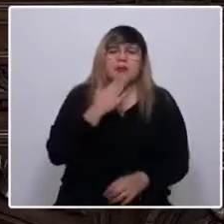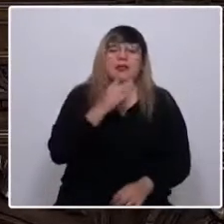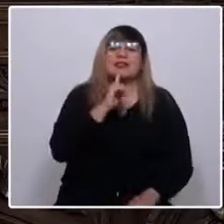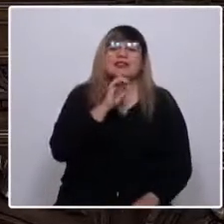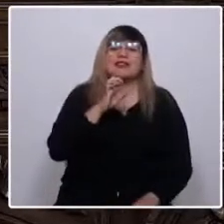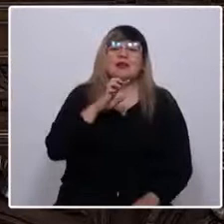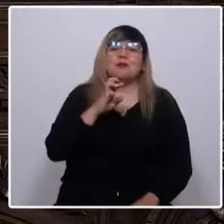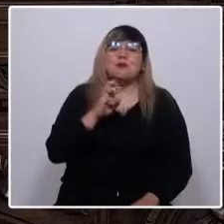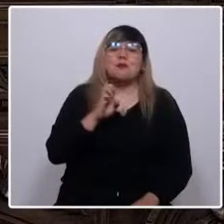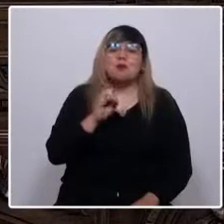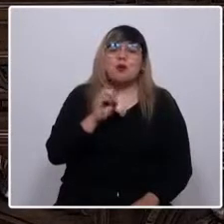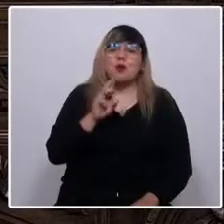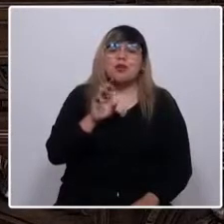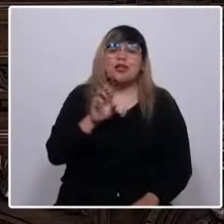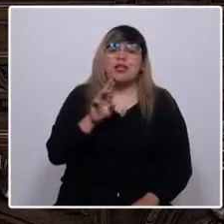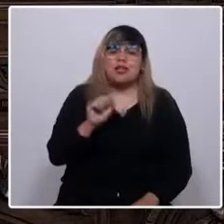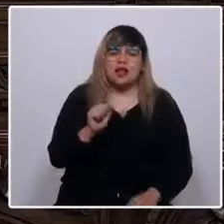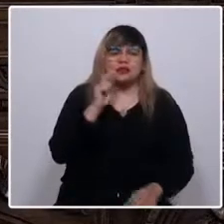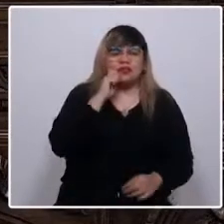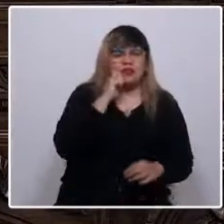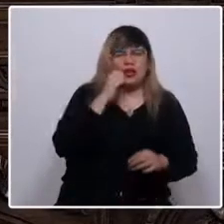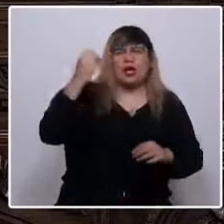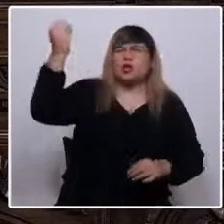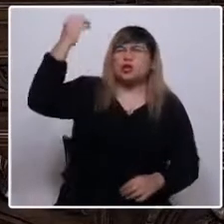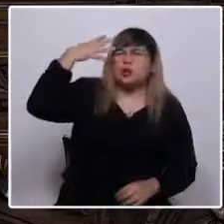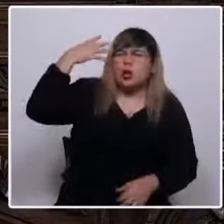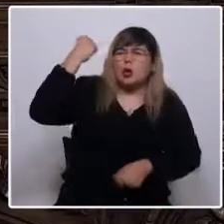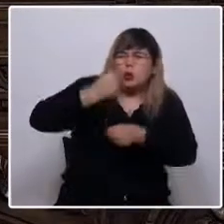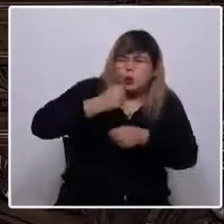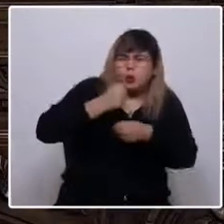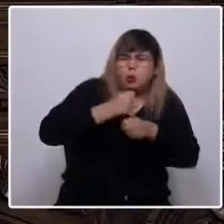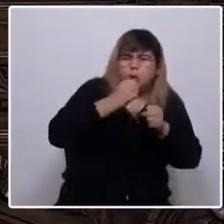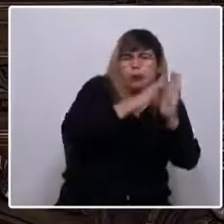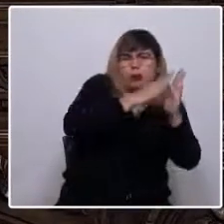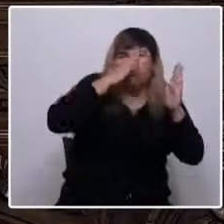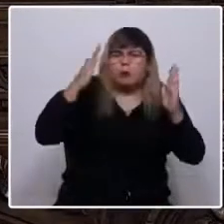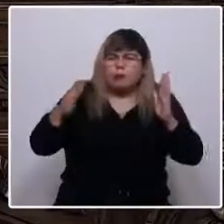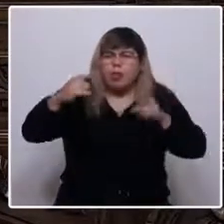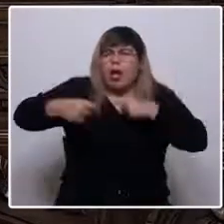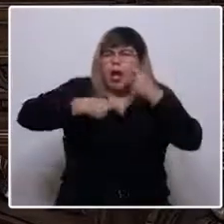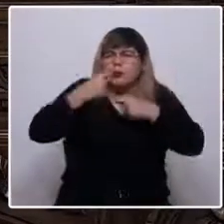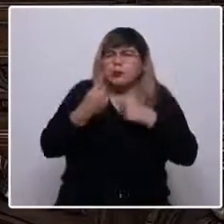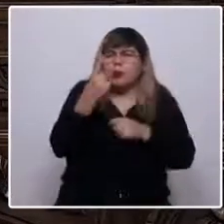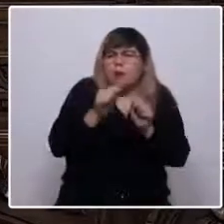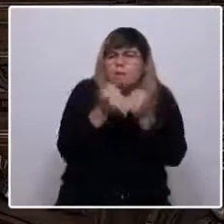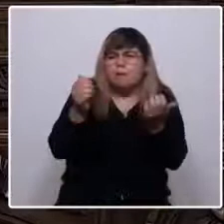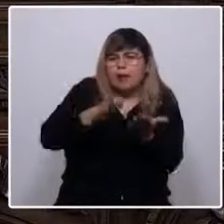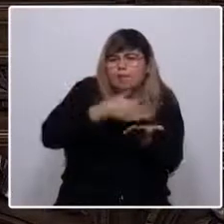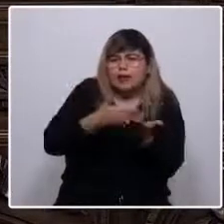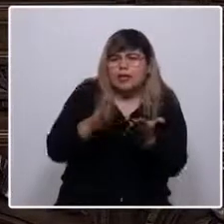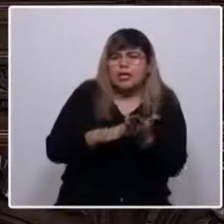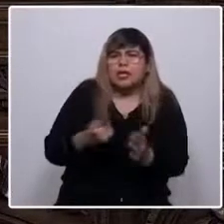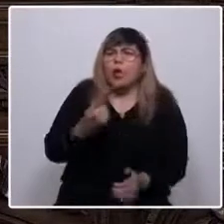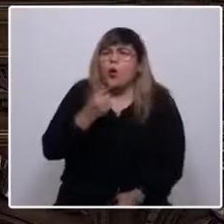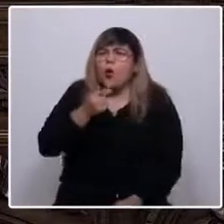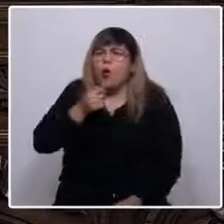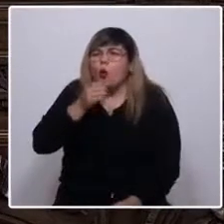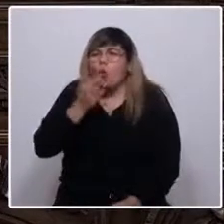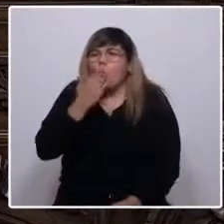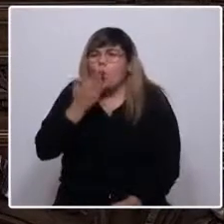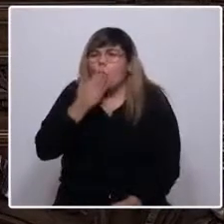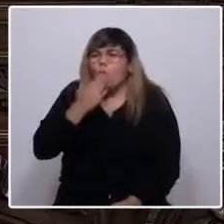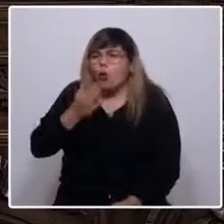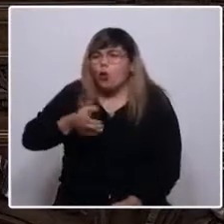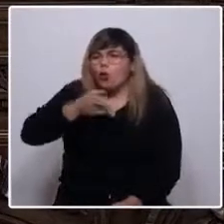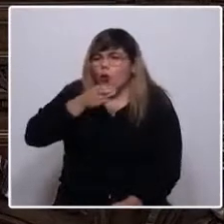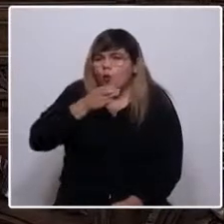en donde trabajábamos de sol a sol donde hay almorzábamos un pan con mantequilla y una caja de jugos a la sombra de los